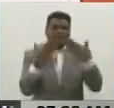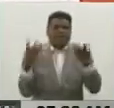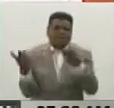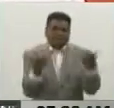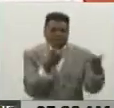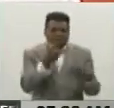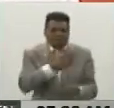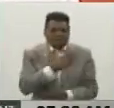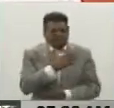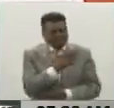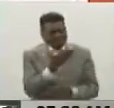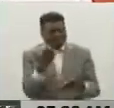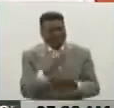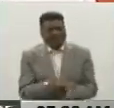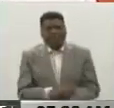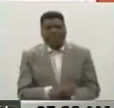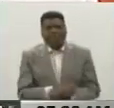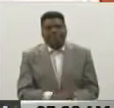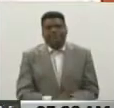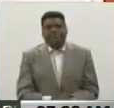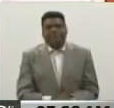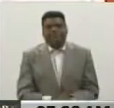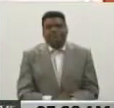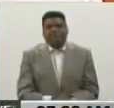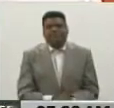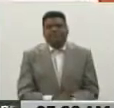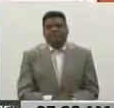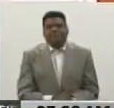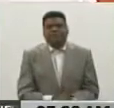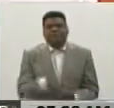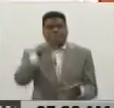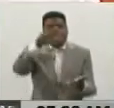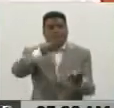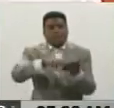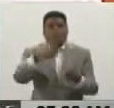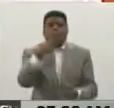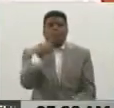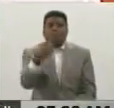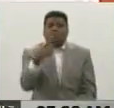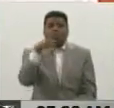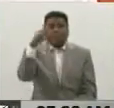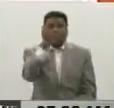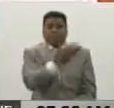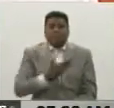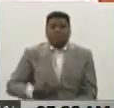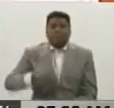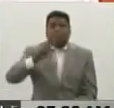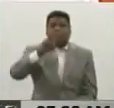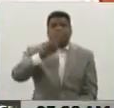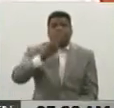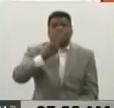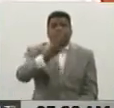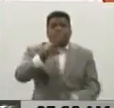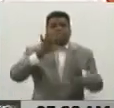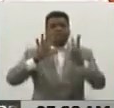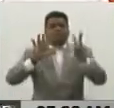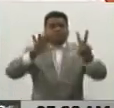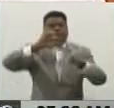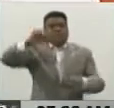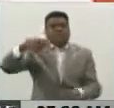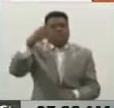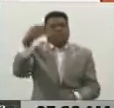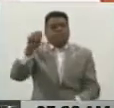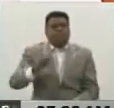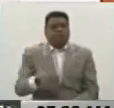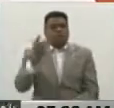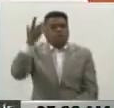junio, la crea el presidente y la aprueba y lo anuncia el 27 de junio. Y